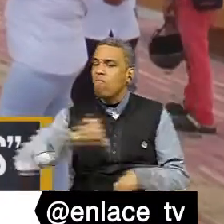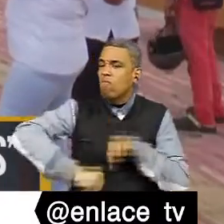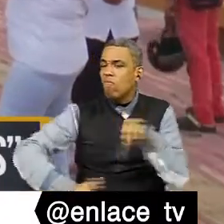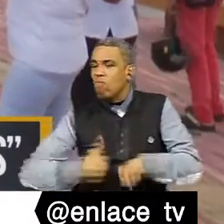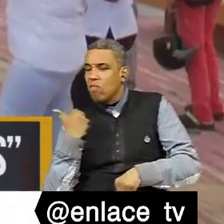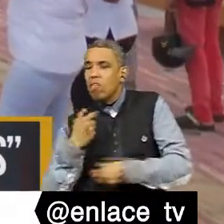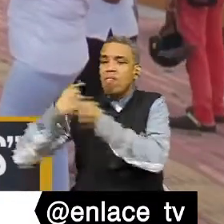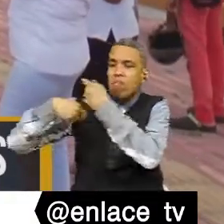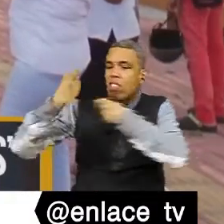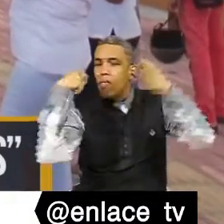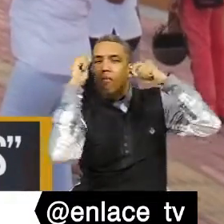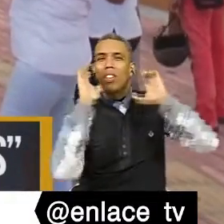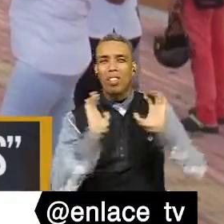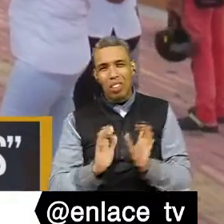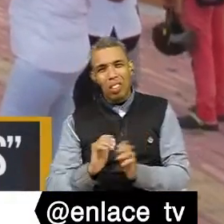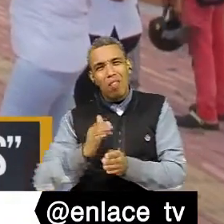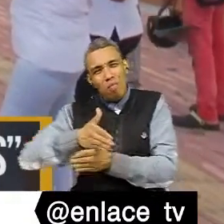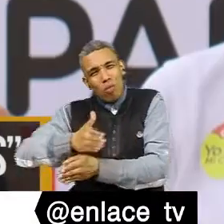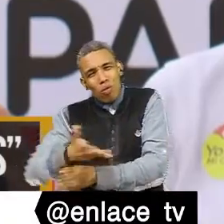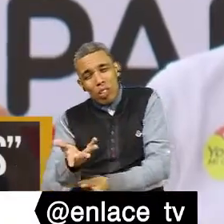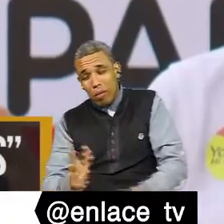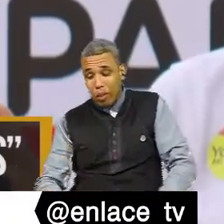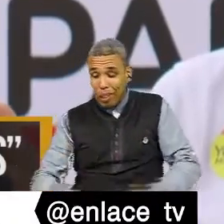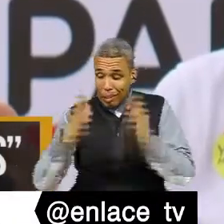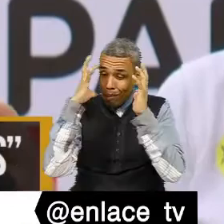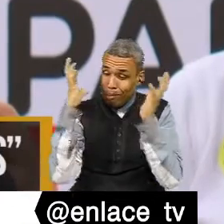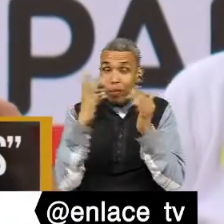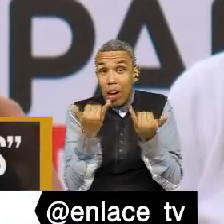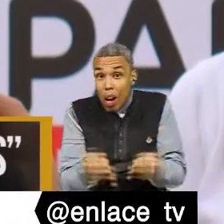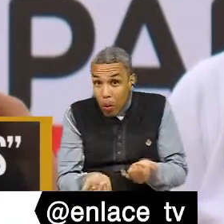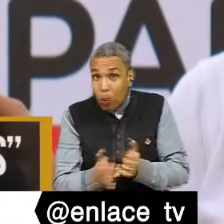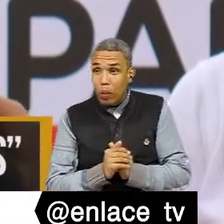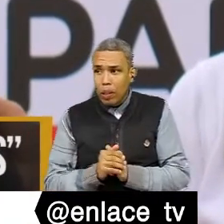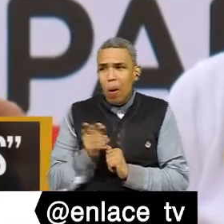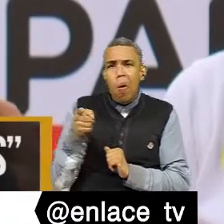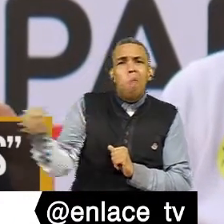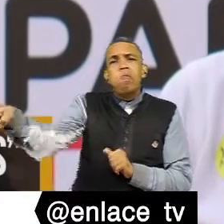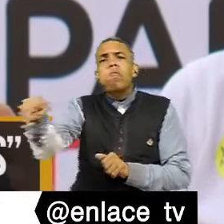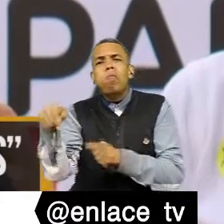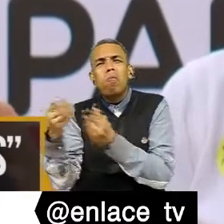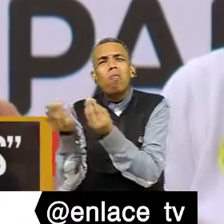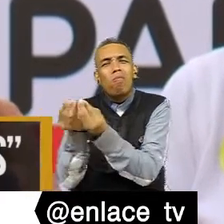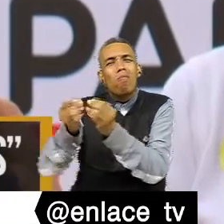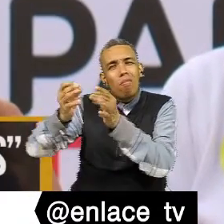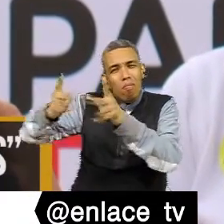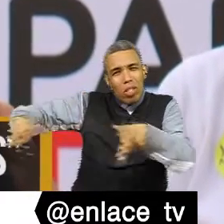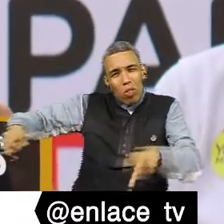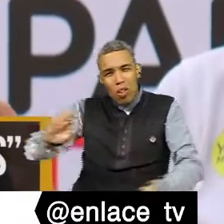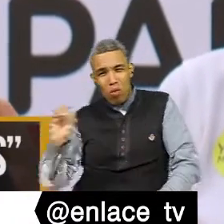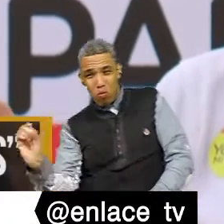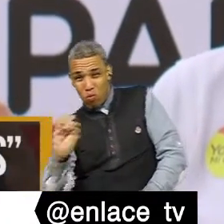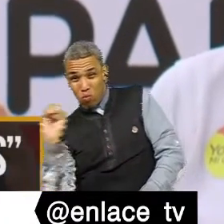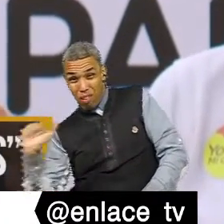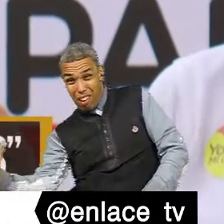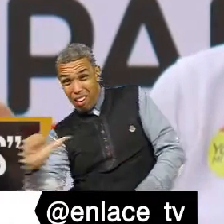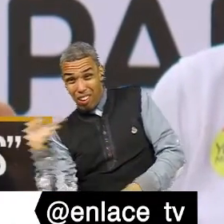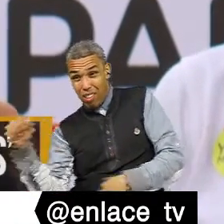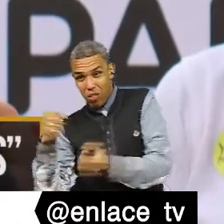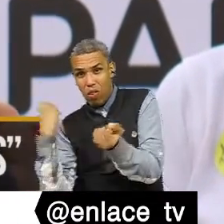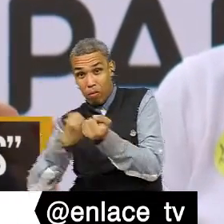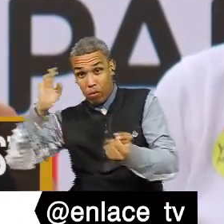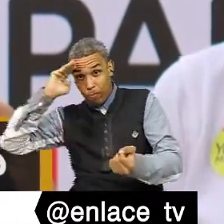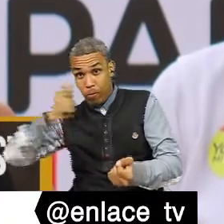nos acompañan diariamente recorriendo la ciudad en diferentes puntos. Ellos van a desarrollar una pedagogía sobre cuál debe ser